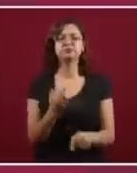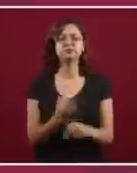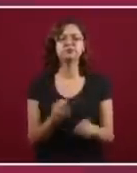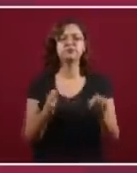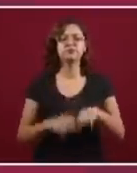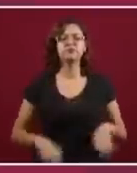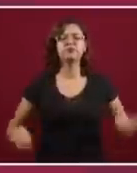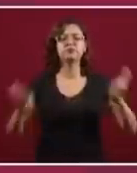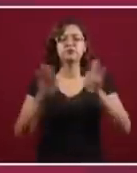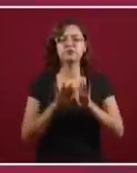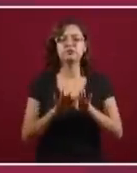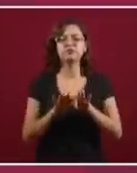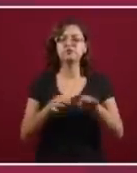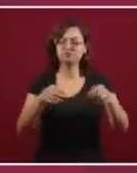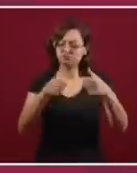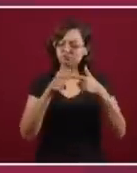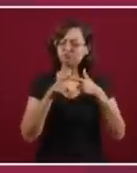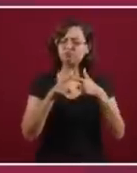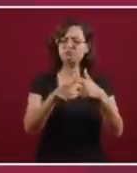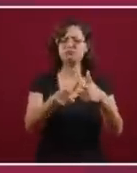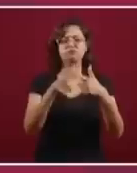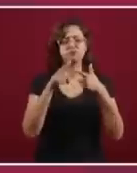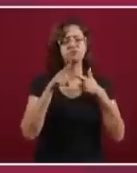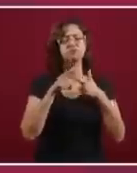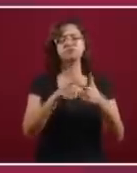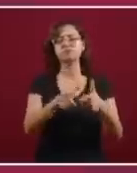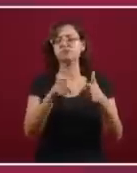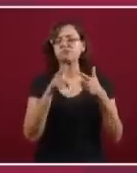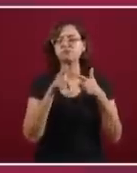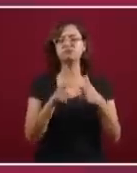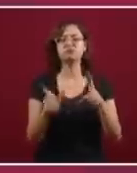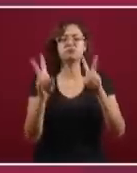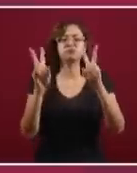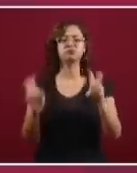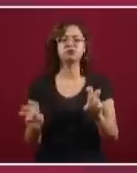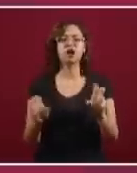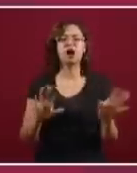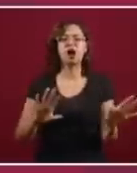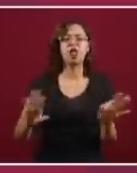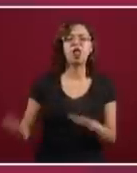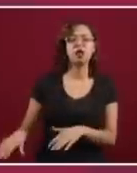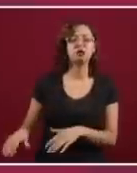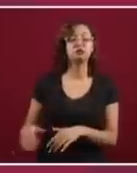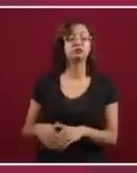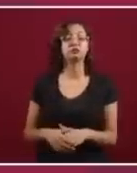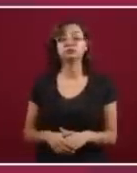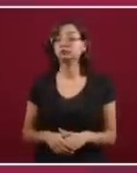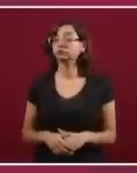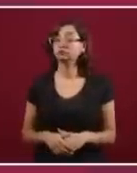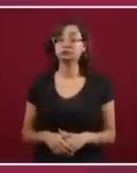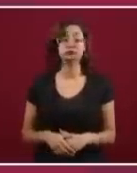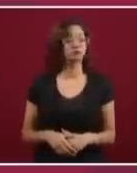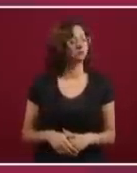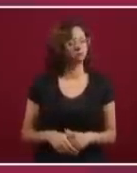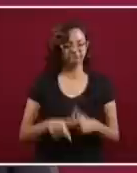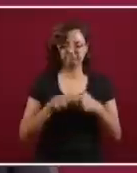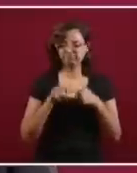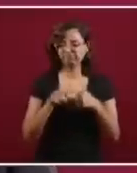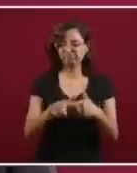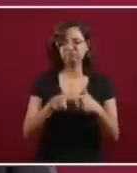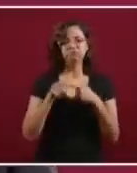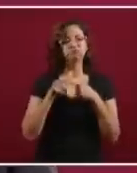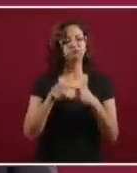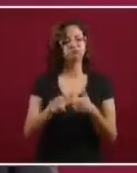es no abandonar el tema no quitar el dedo del